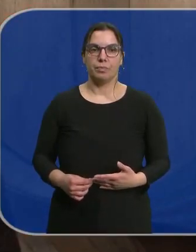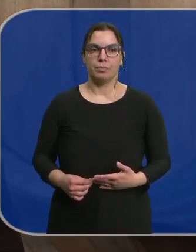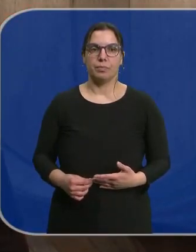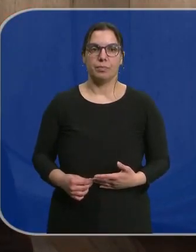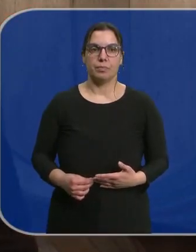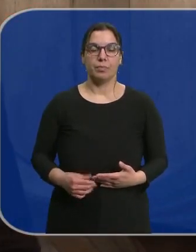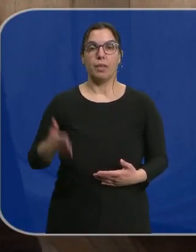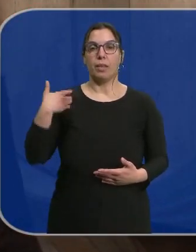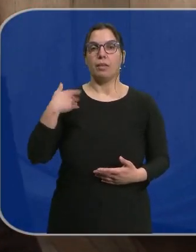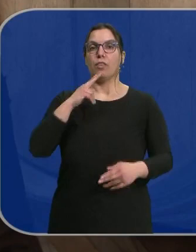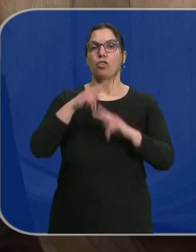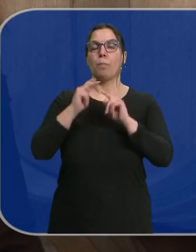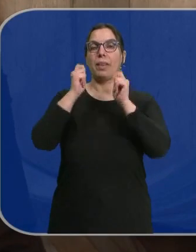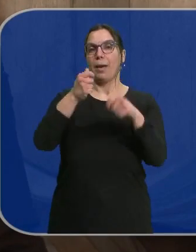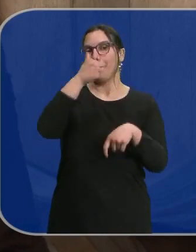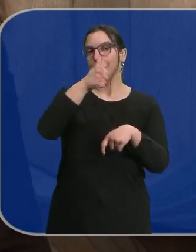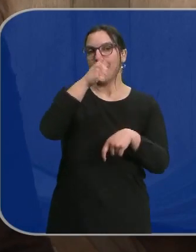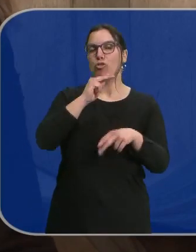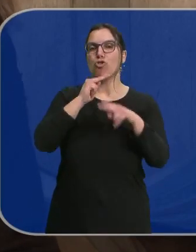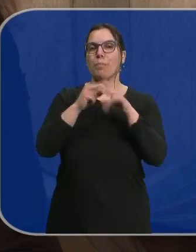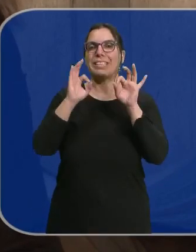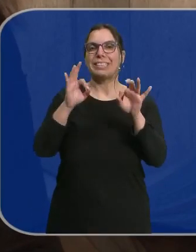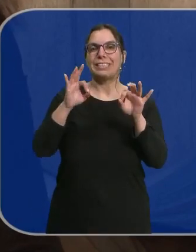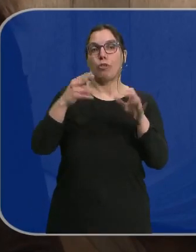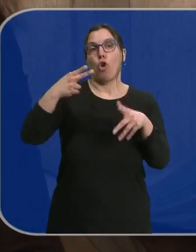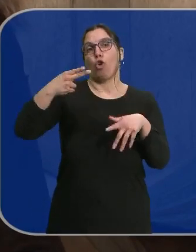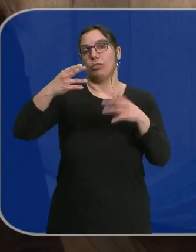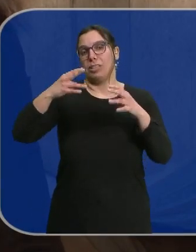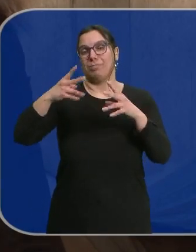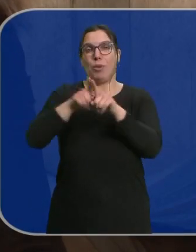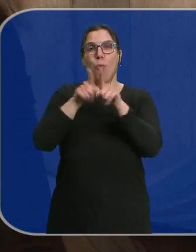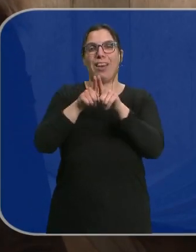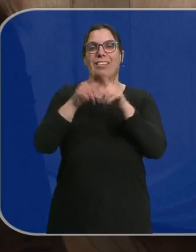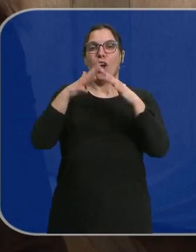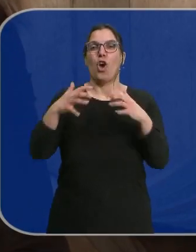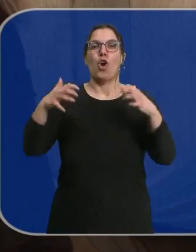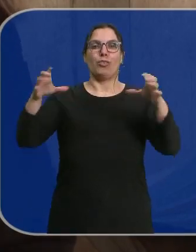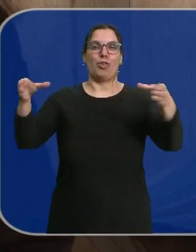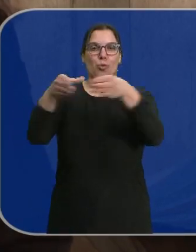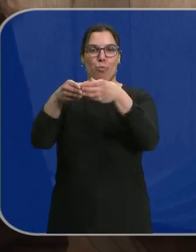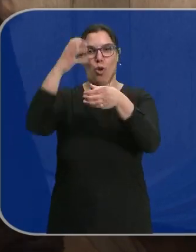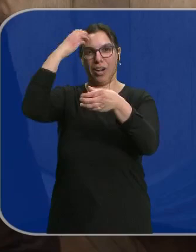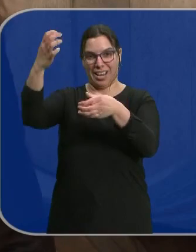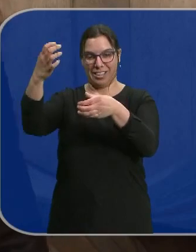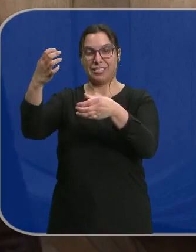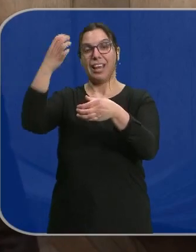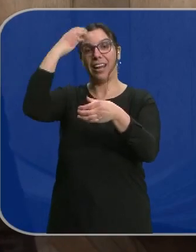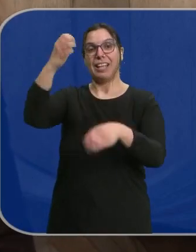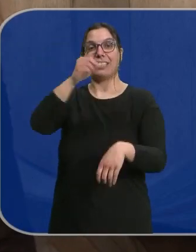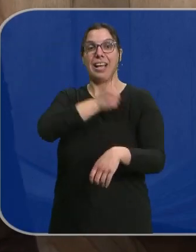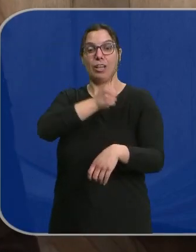Se les pasó a denominar como vinos de corte, porque se empezaron a consumir en la corte de los Reyes Católicos, y cuando la corte